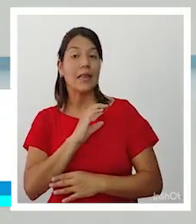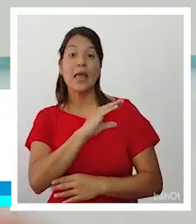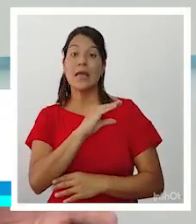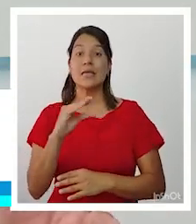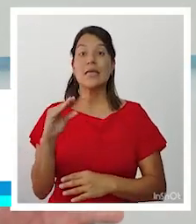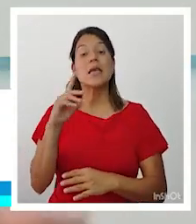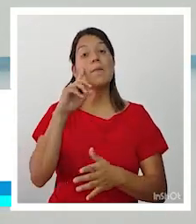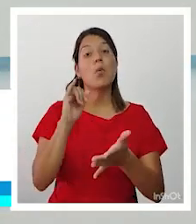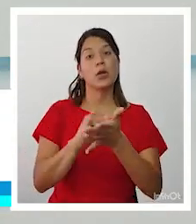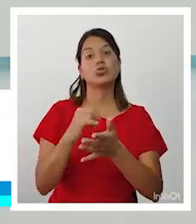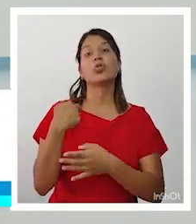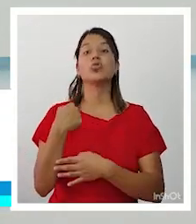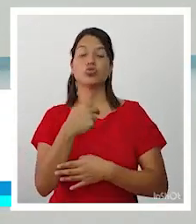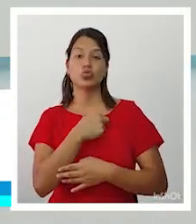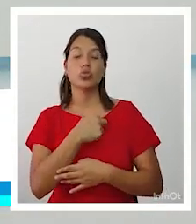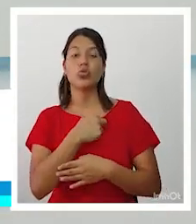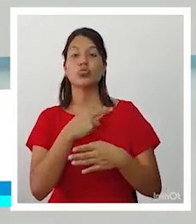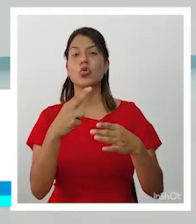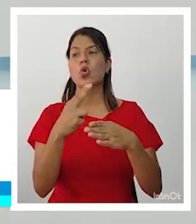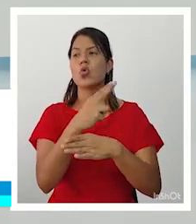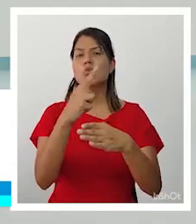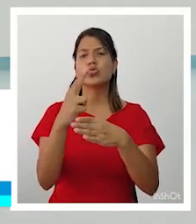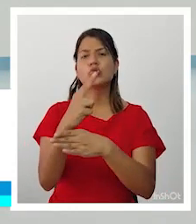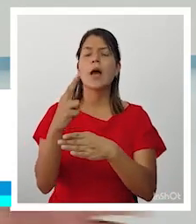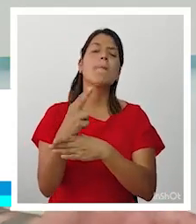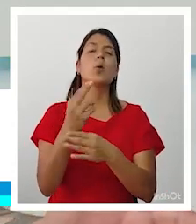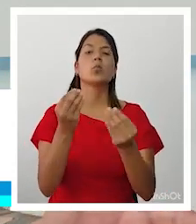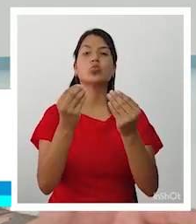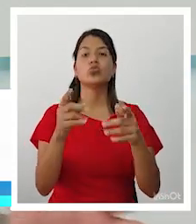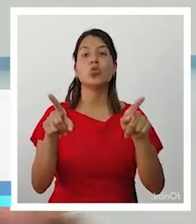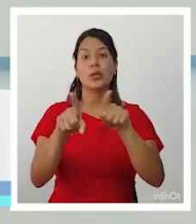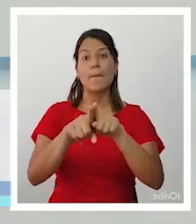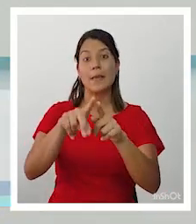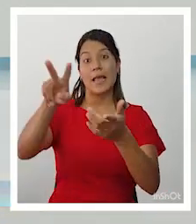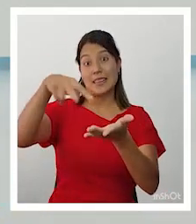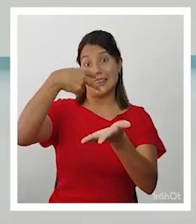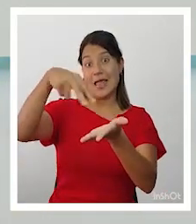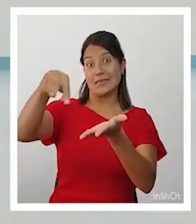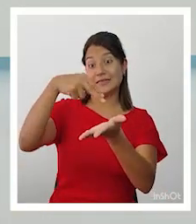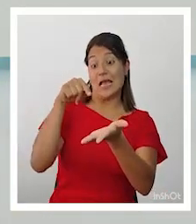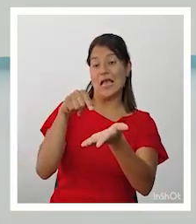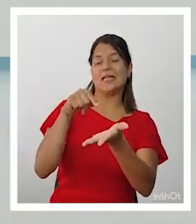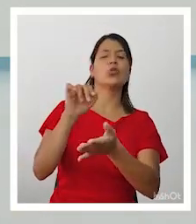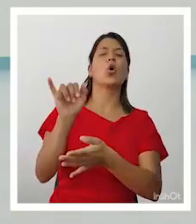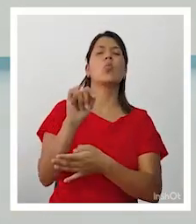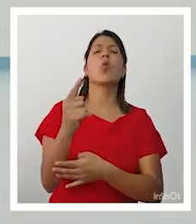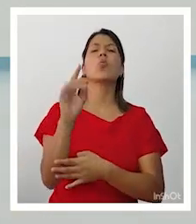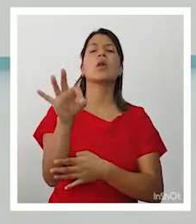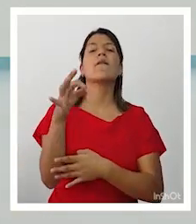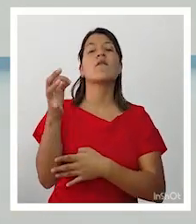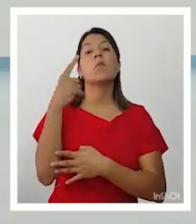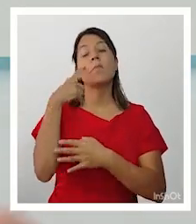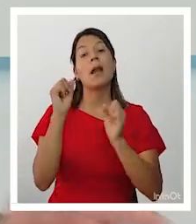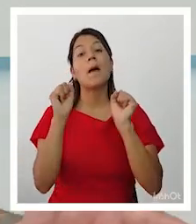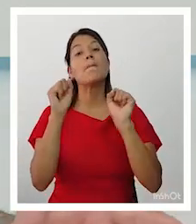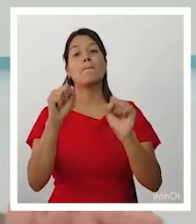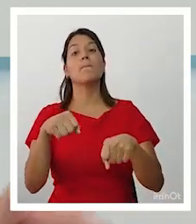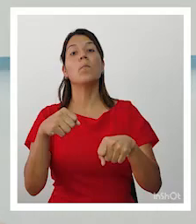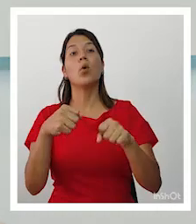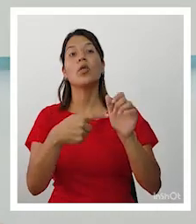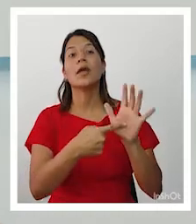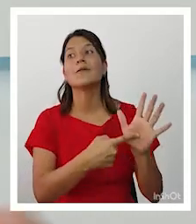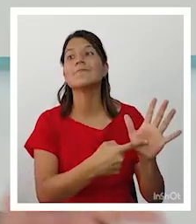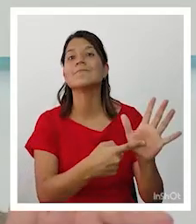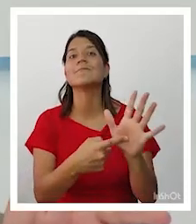de que nosotros hemos utilizado muchísimo también la danza como uno de los mecanismos para poder llevar esta